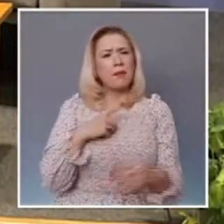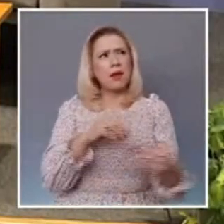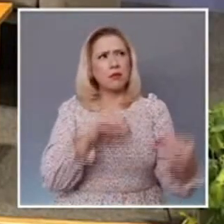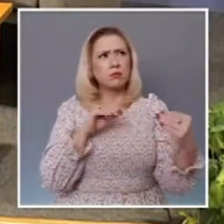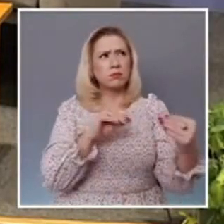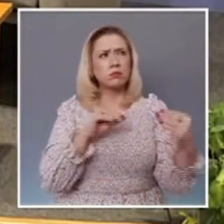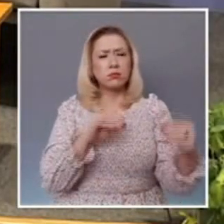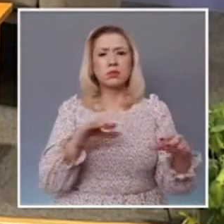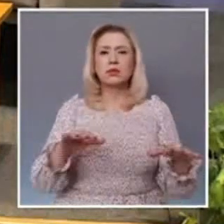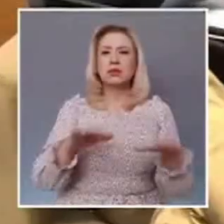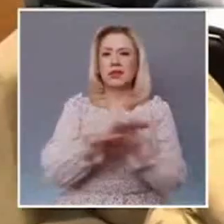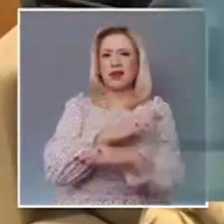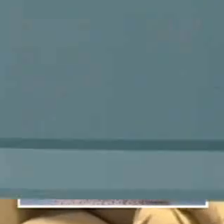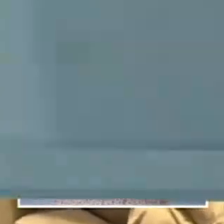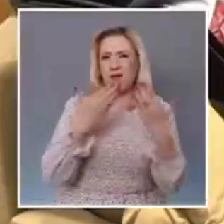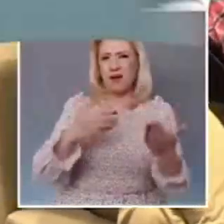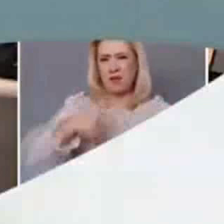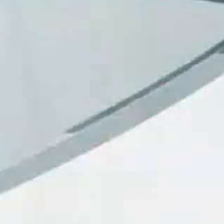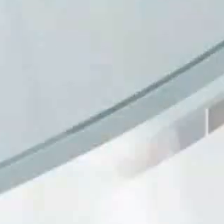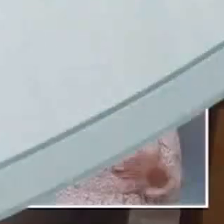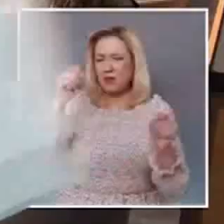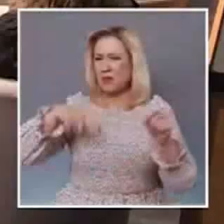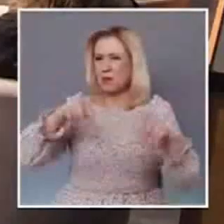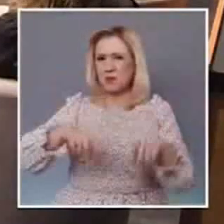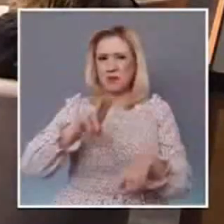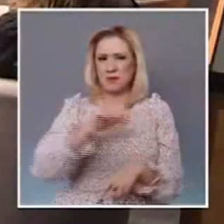de nuestro país.